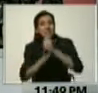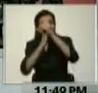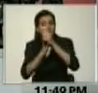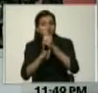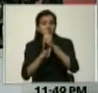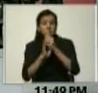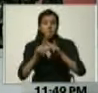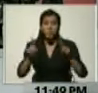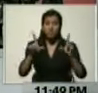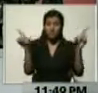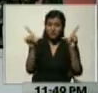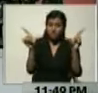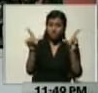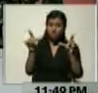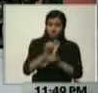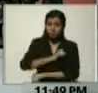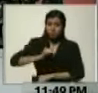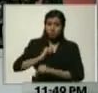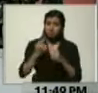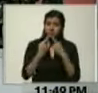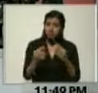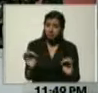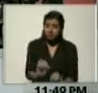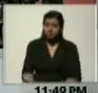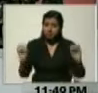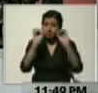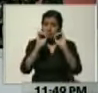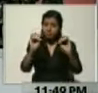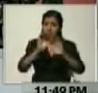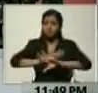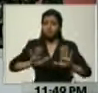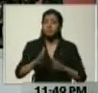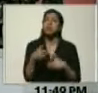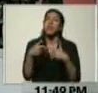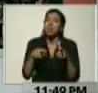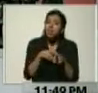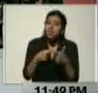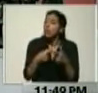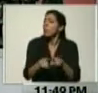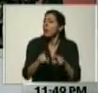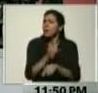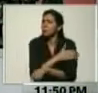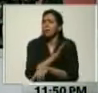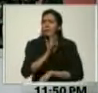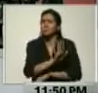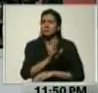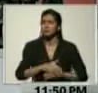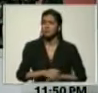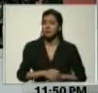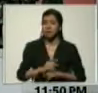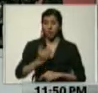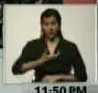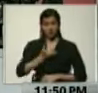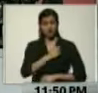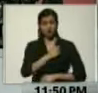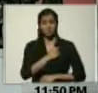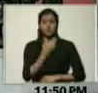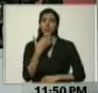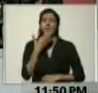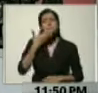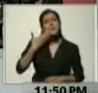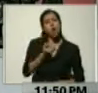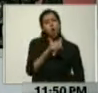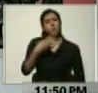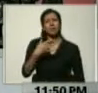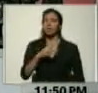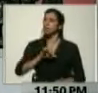nada. Así opera la derecha. Mientras tanto, Ramón Muchacho dice que prefiere a Obama que a la espada